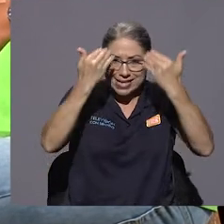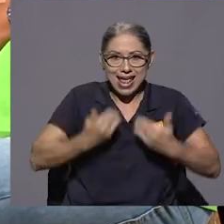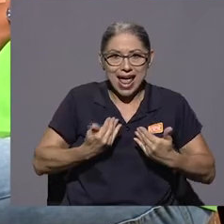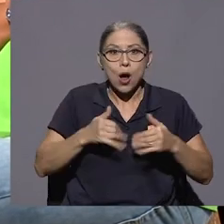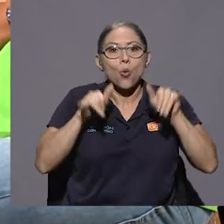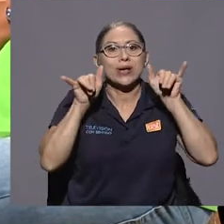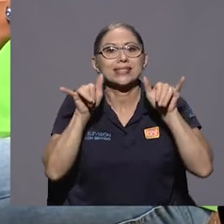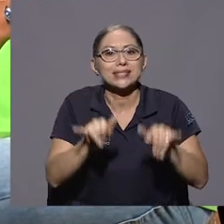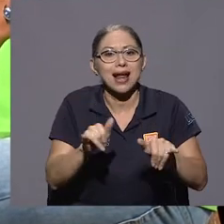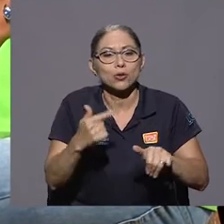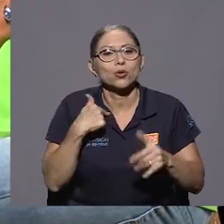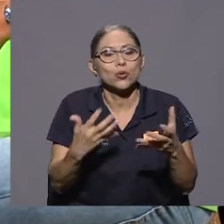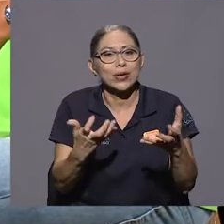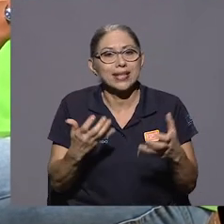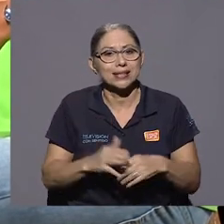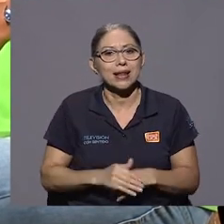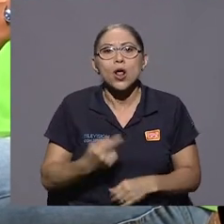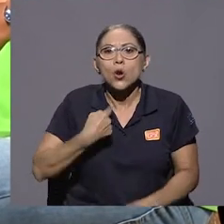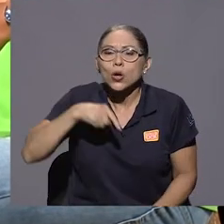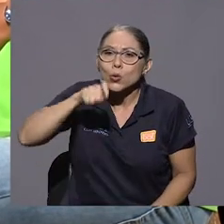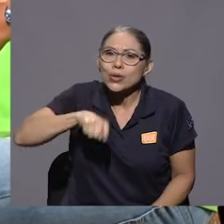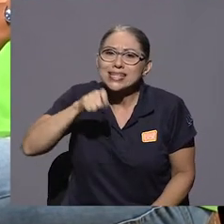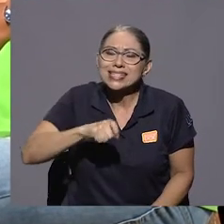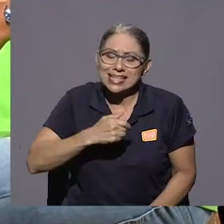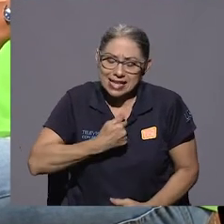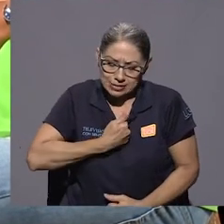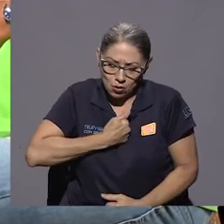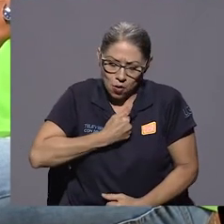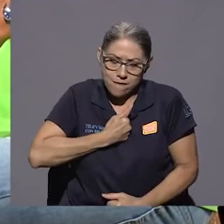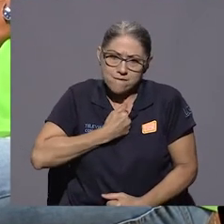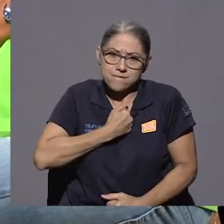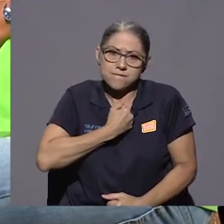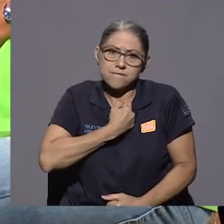estar, lo que uno necesita es voluntad.